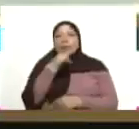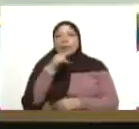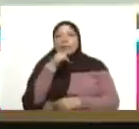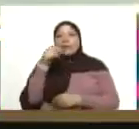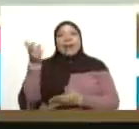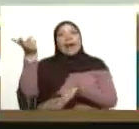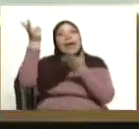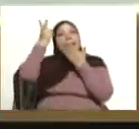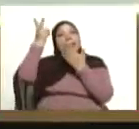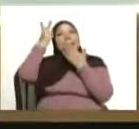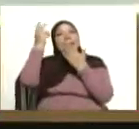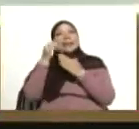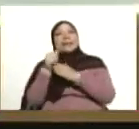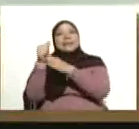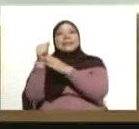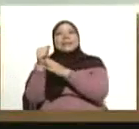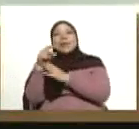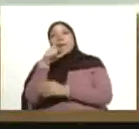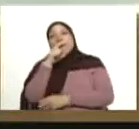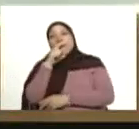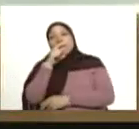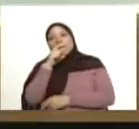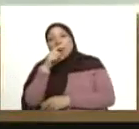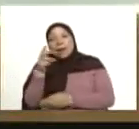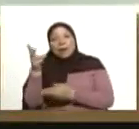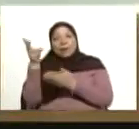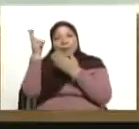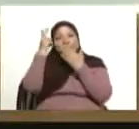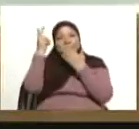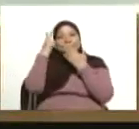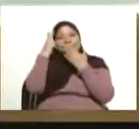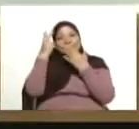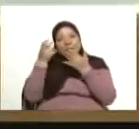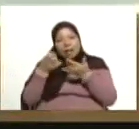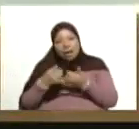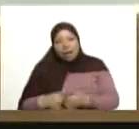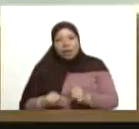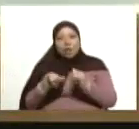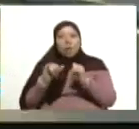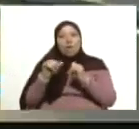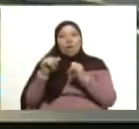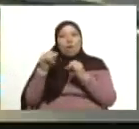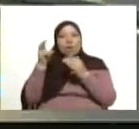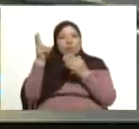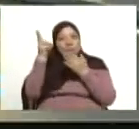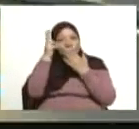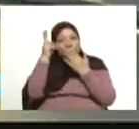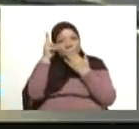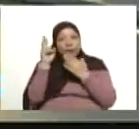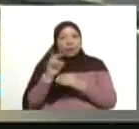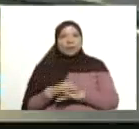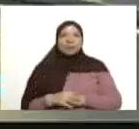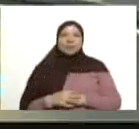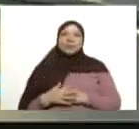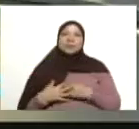indio brazo duro soy yo. Maduro, indio brazo duro, hijo de Guaycaipuro. Así es, mi presidente. ¿Ah?